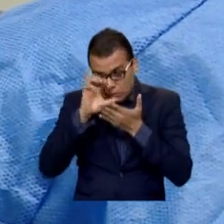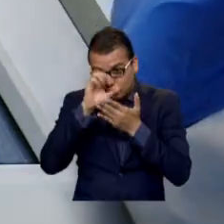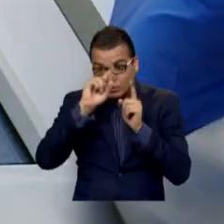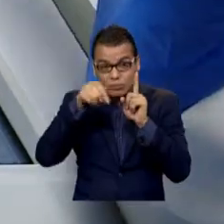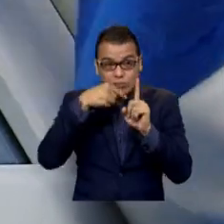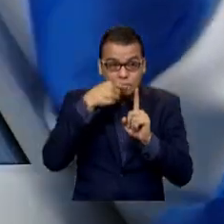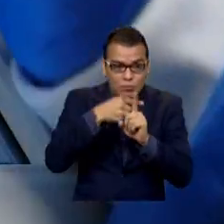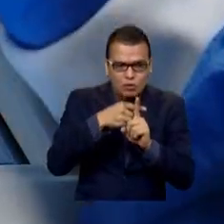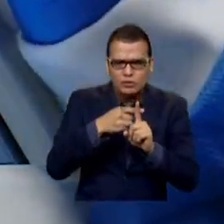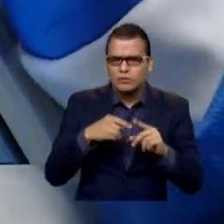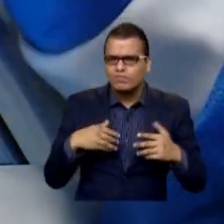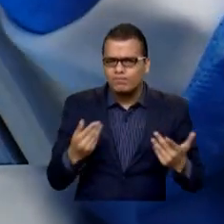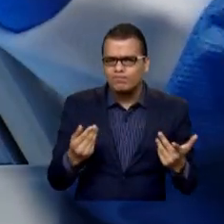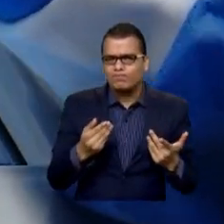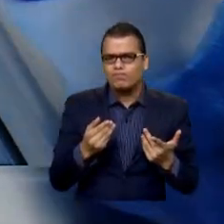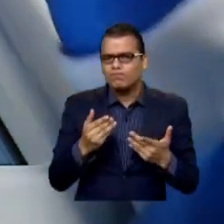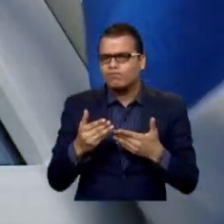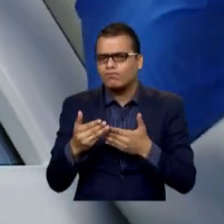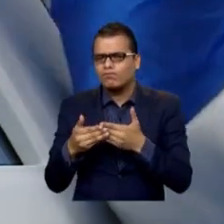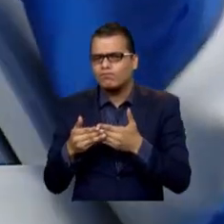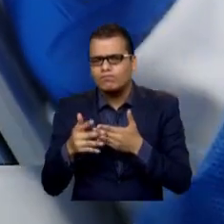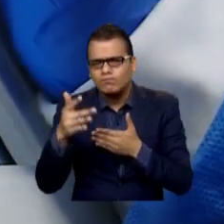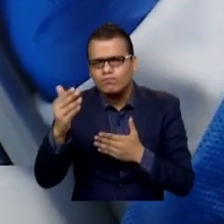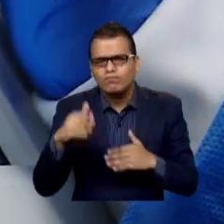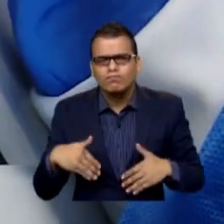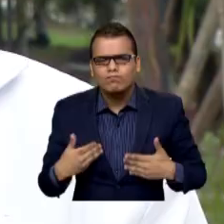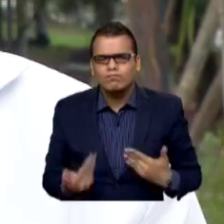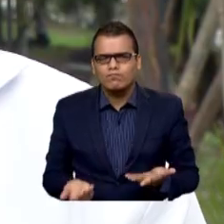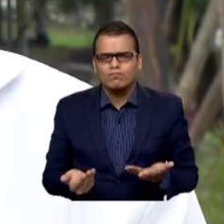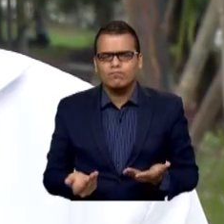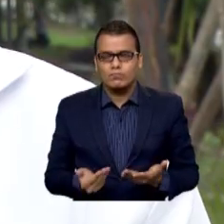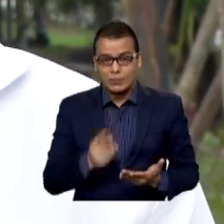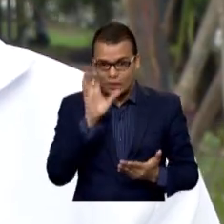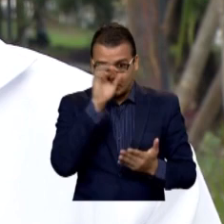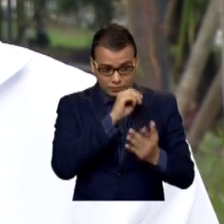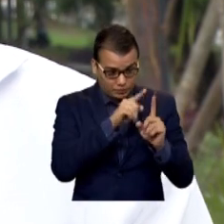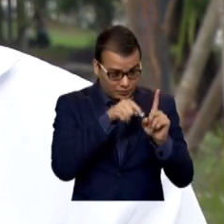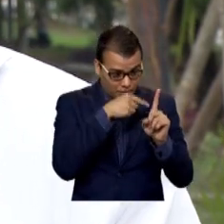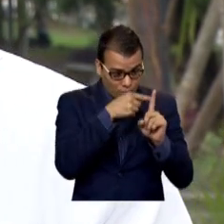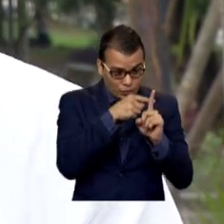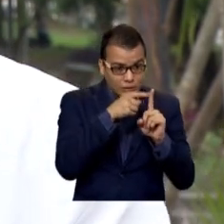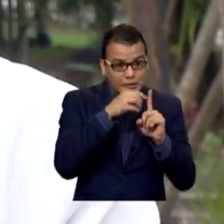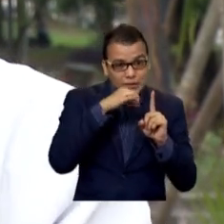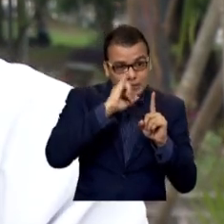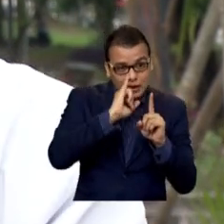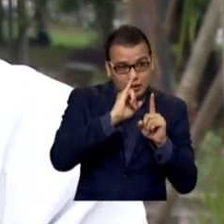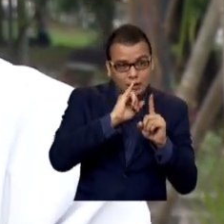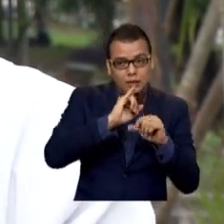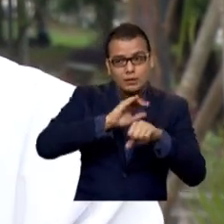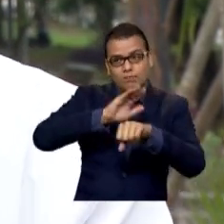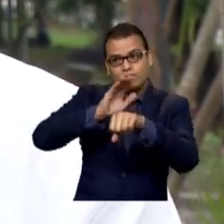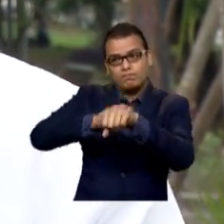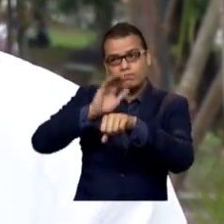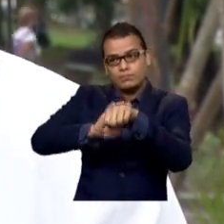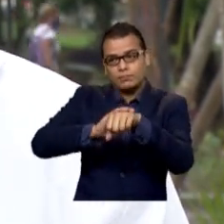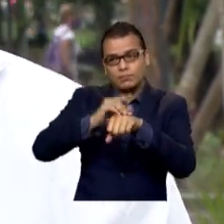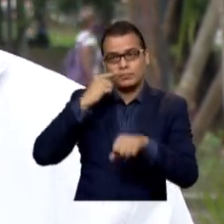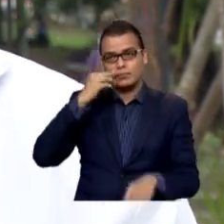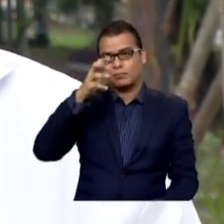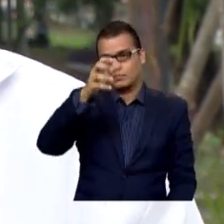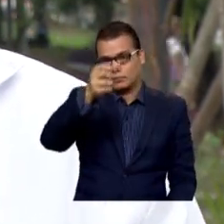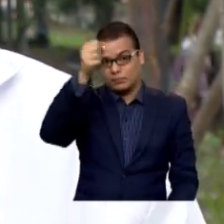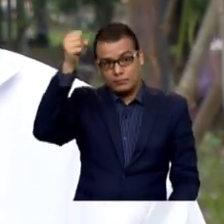el protocolo a seguir es el siguiente. Sí. Una vez que se identifica positivo, se notifica al paciente, pero